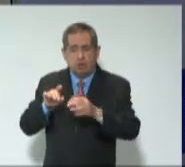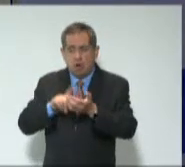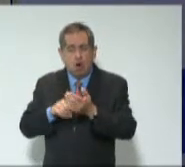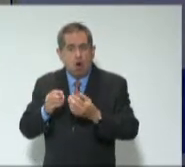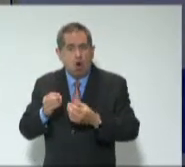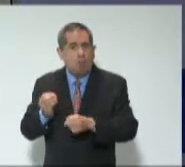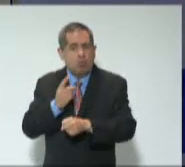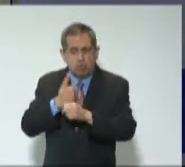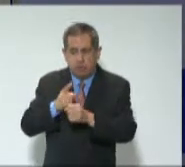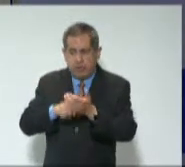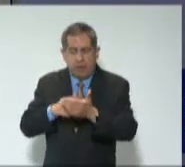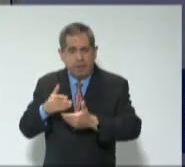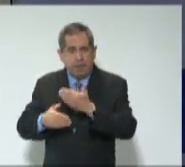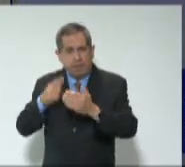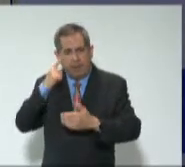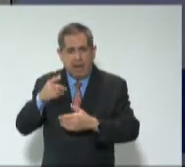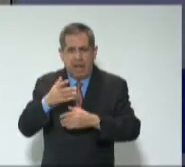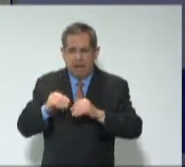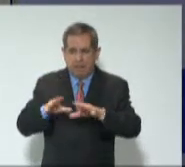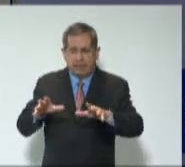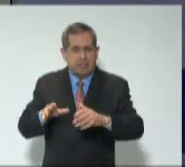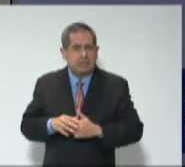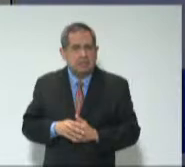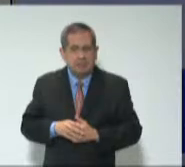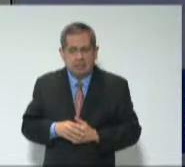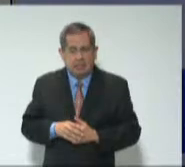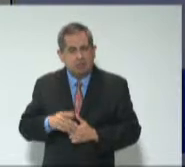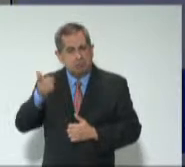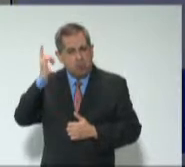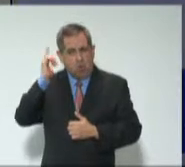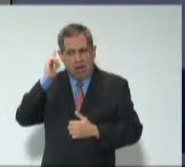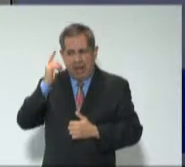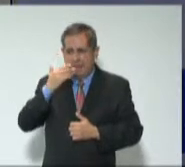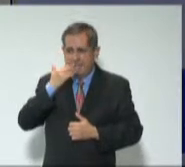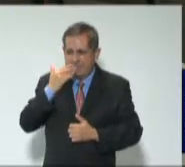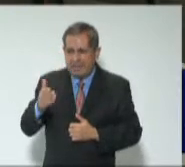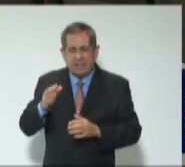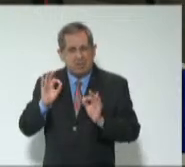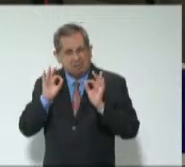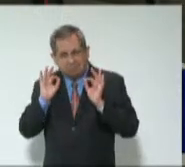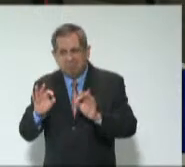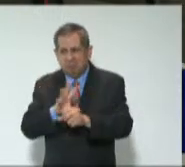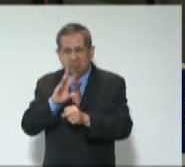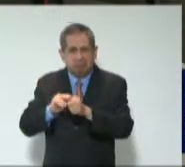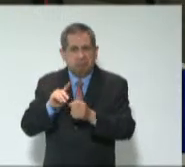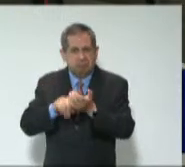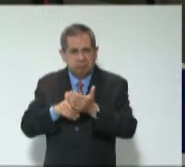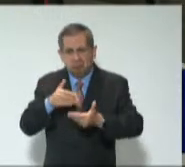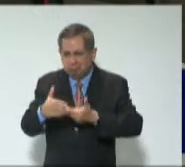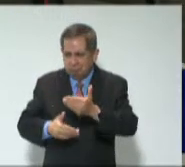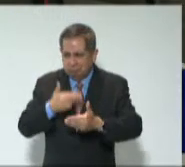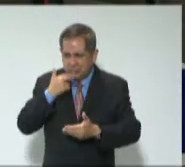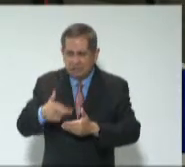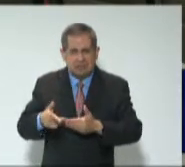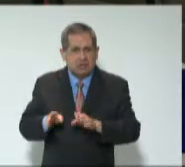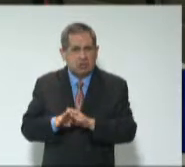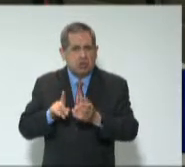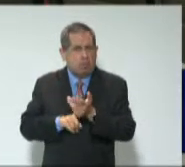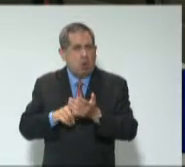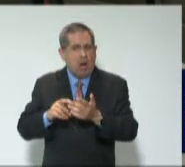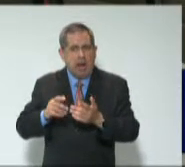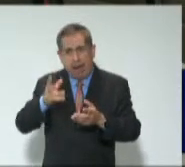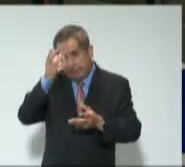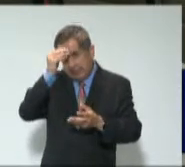oportuna para enfrentar la pandemia les auguro un excelente evento con valiosas lecciones con grandes